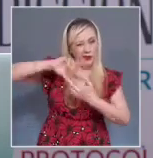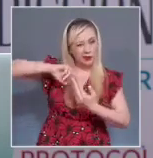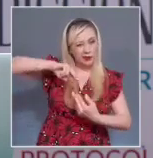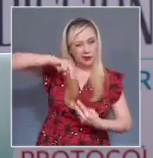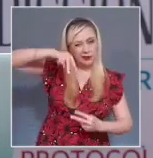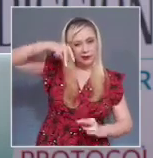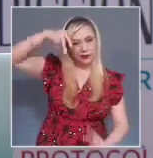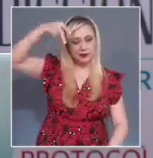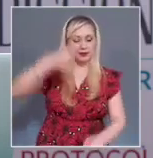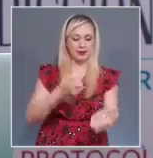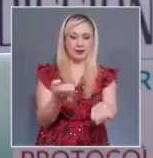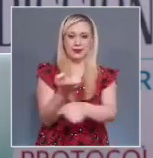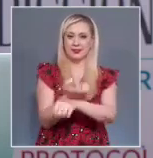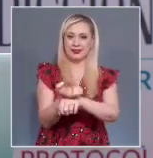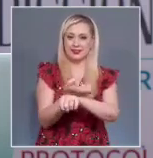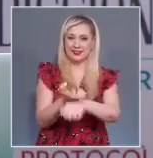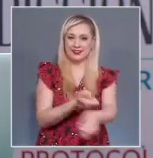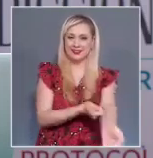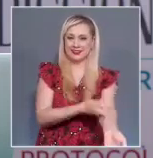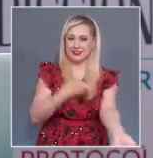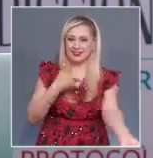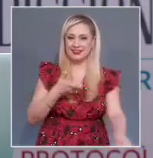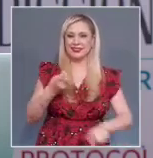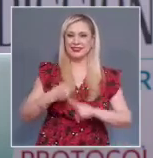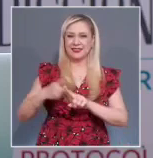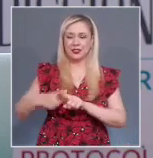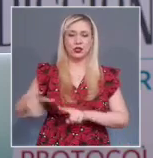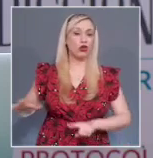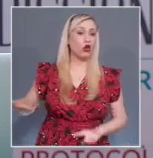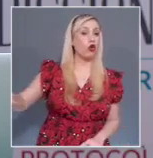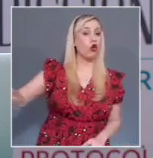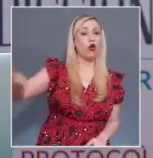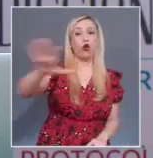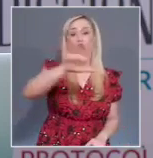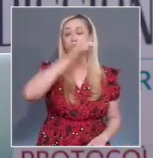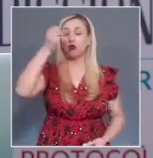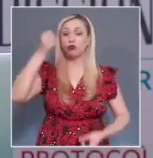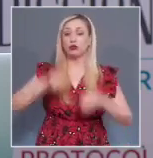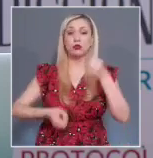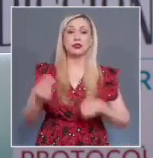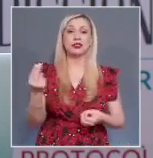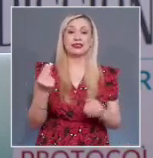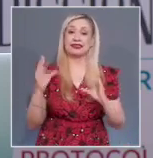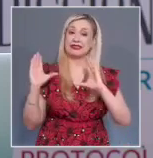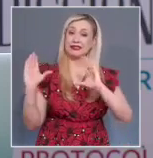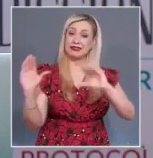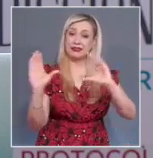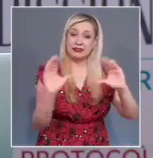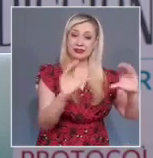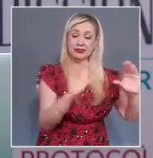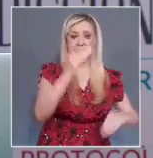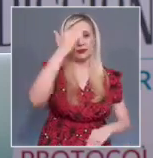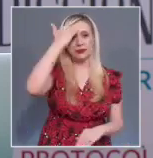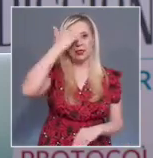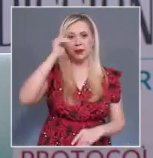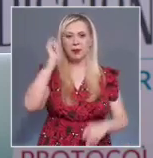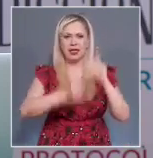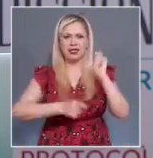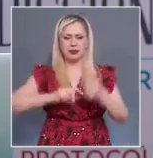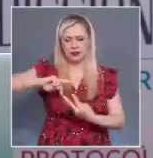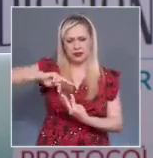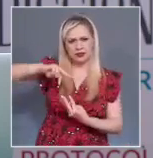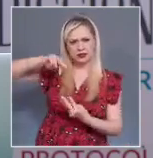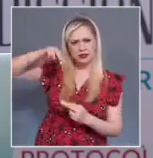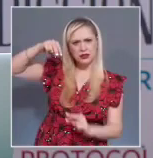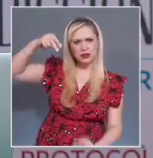todo el aparato jurisdiccional tenga una capacitación en bioética para poder conocer estos nuevos elementos